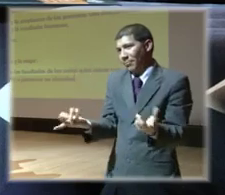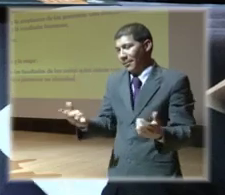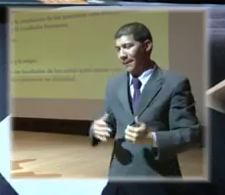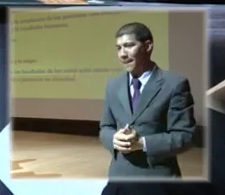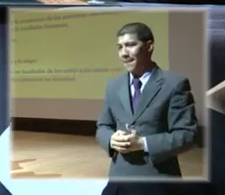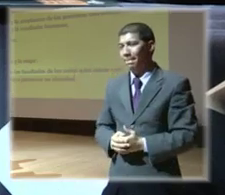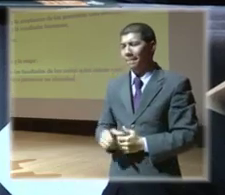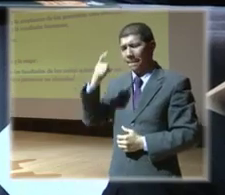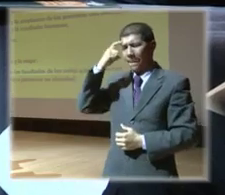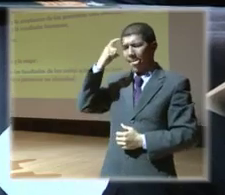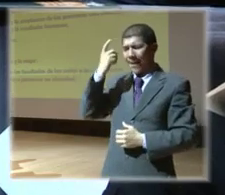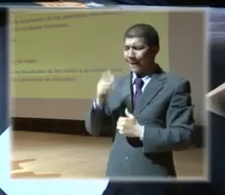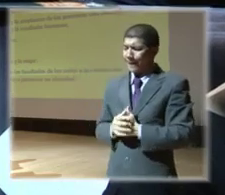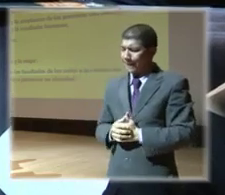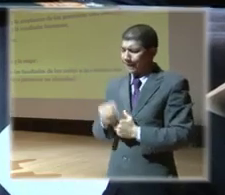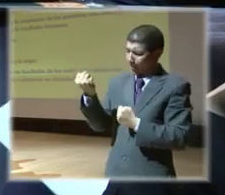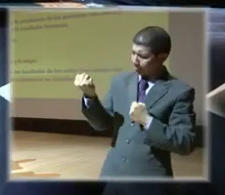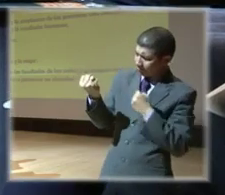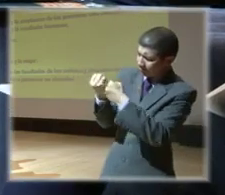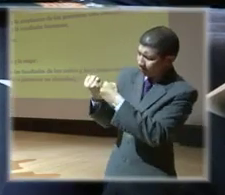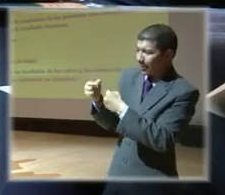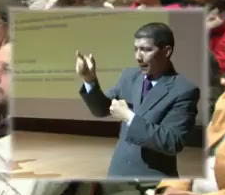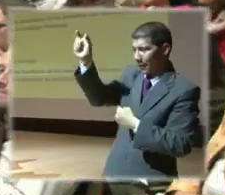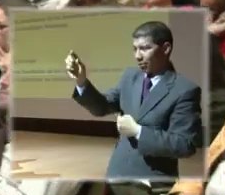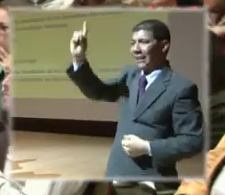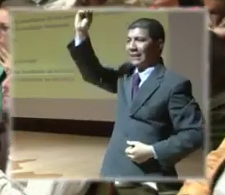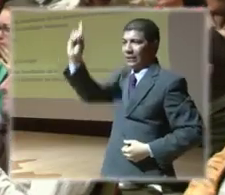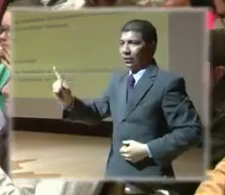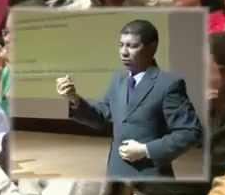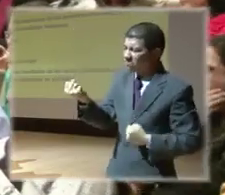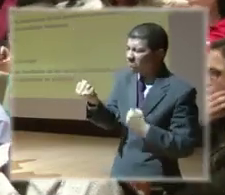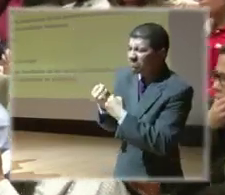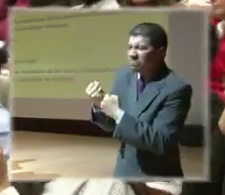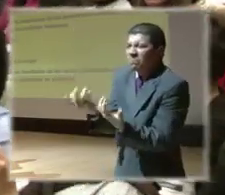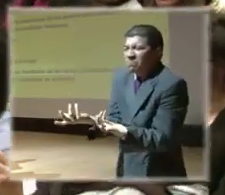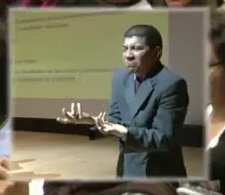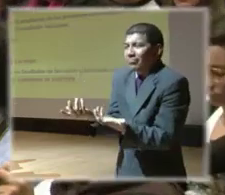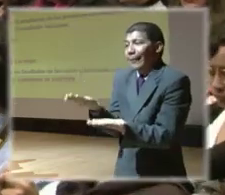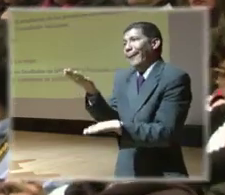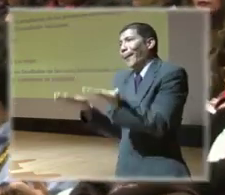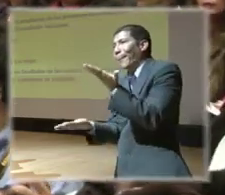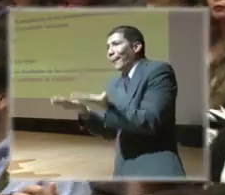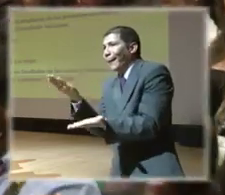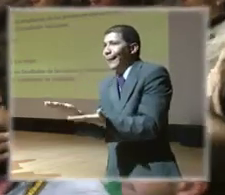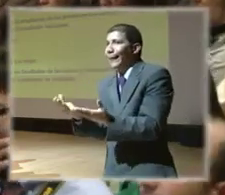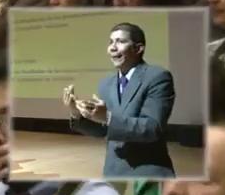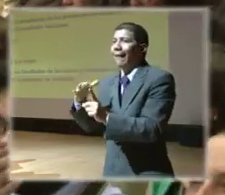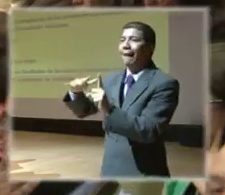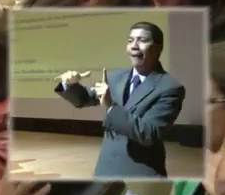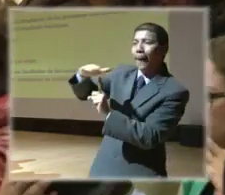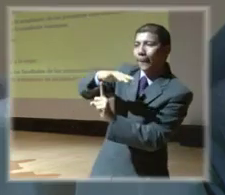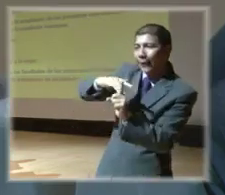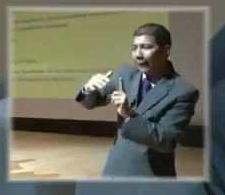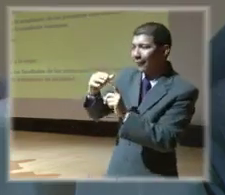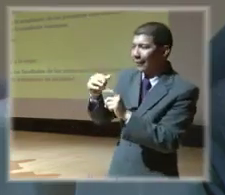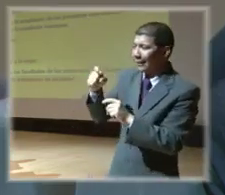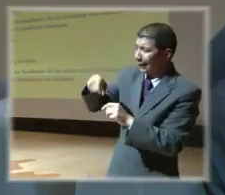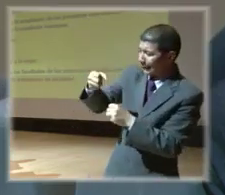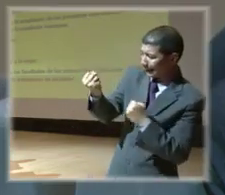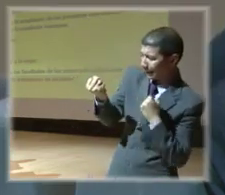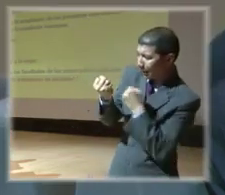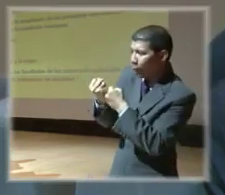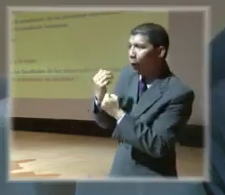esquema de apoyo en la toma de decisiones, teniendo en cuenta en qué ambientes, en qué tiempos van a ser necesarios,